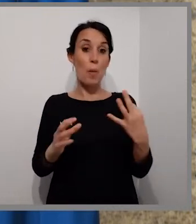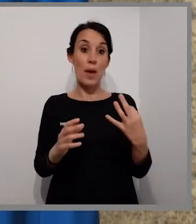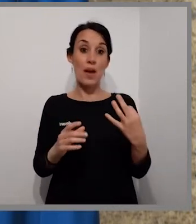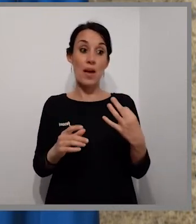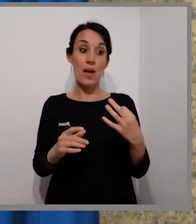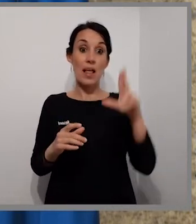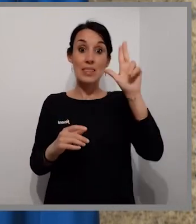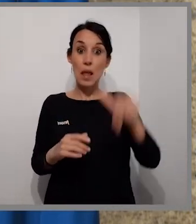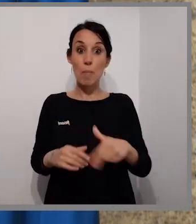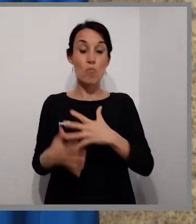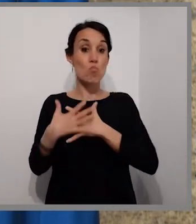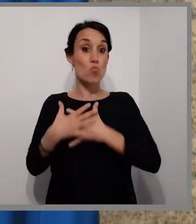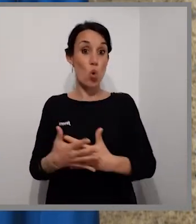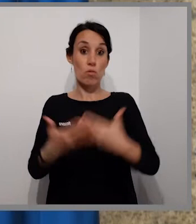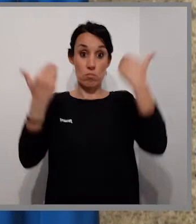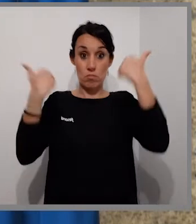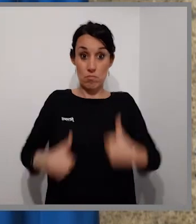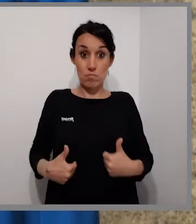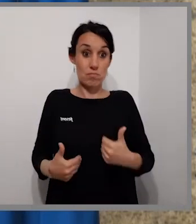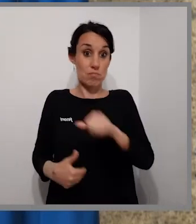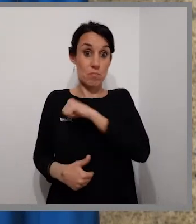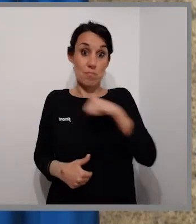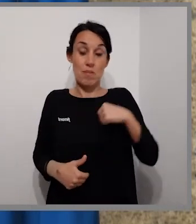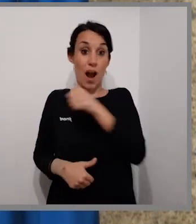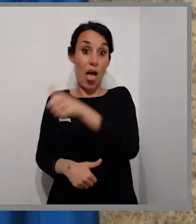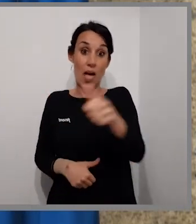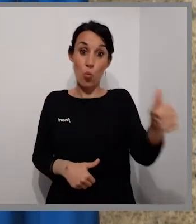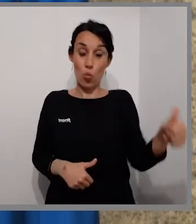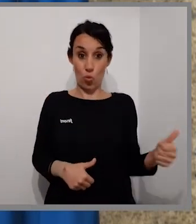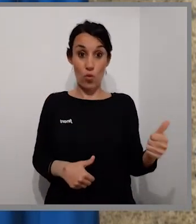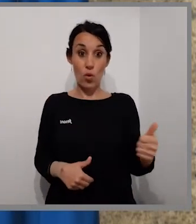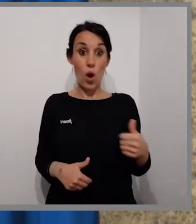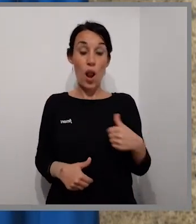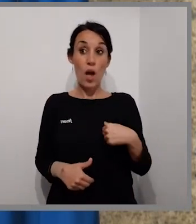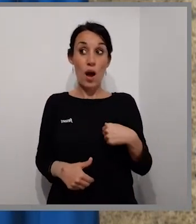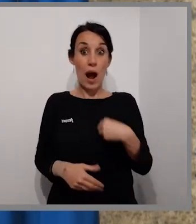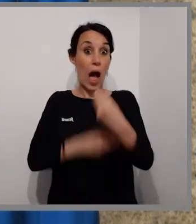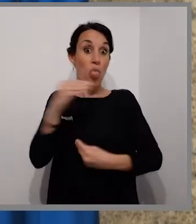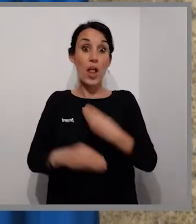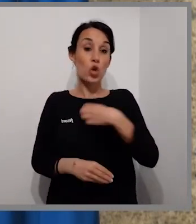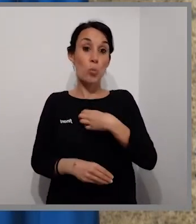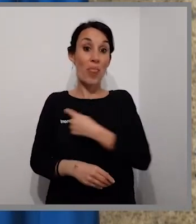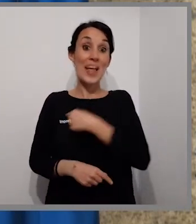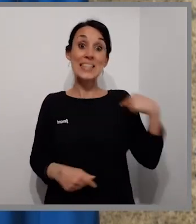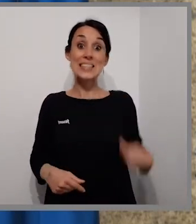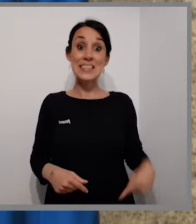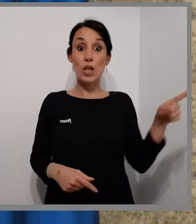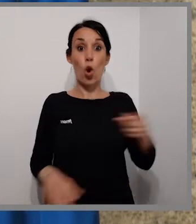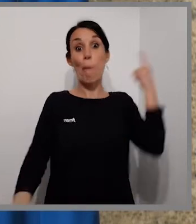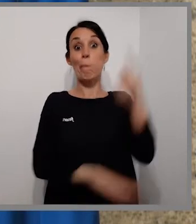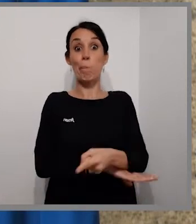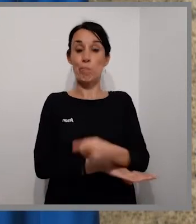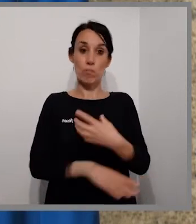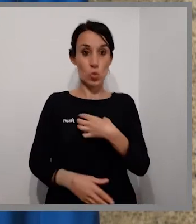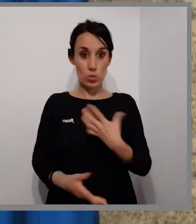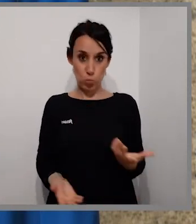tiene que contar, desde luego, también con la propia voluntad de los individuos, de las personas. Esto no se puede hacer el método chino,